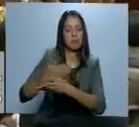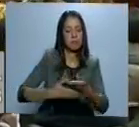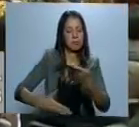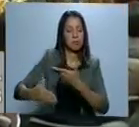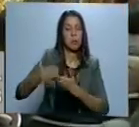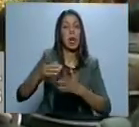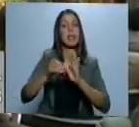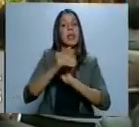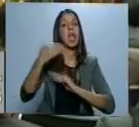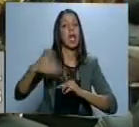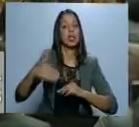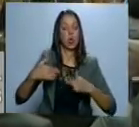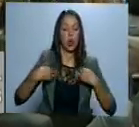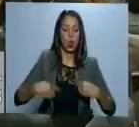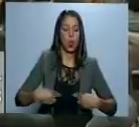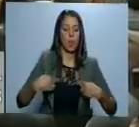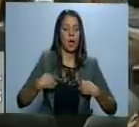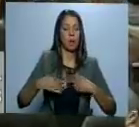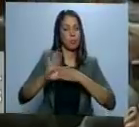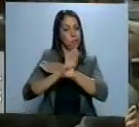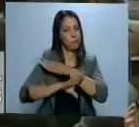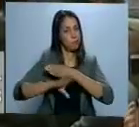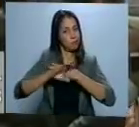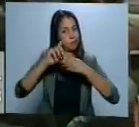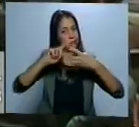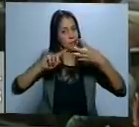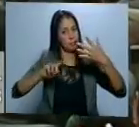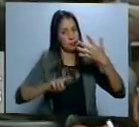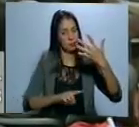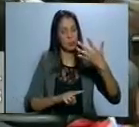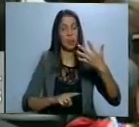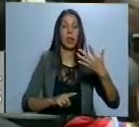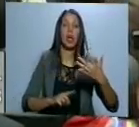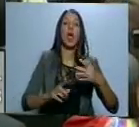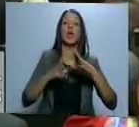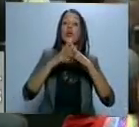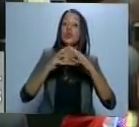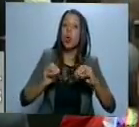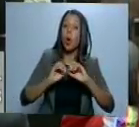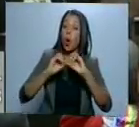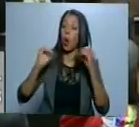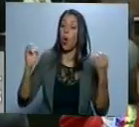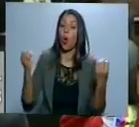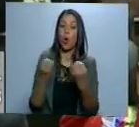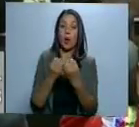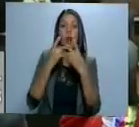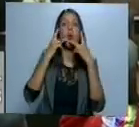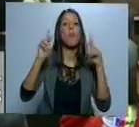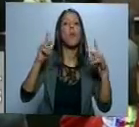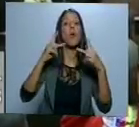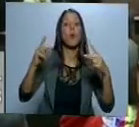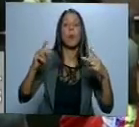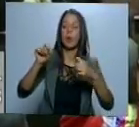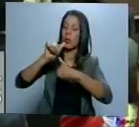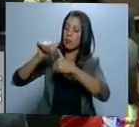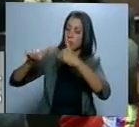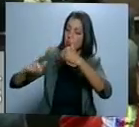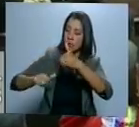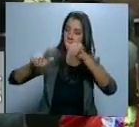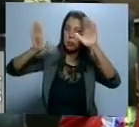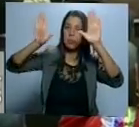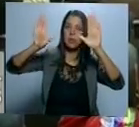derechos humanos, considerando que todos los órganos del poder público se encuentran subordinados a la Asamblea